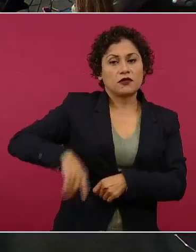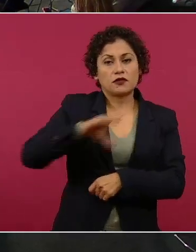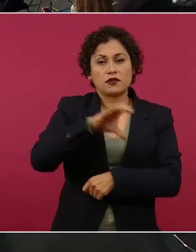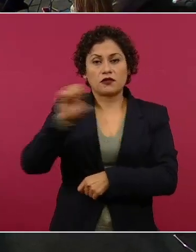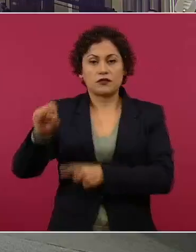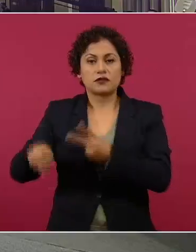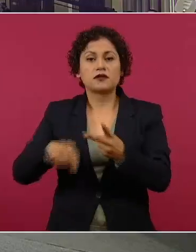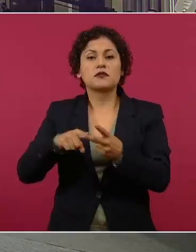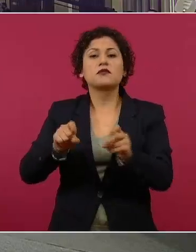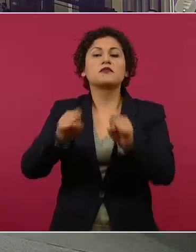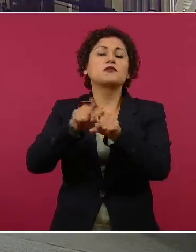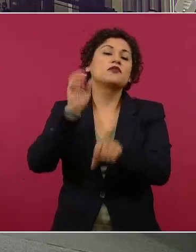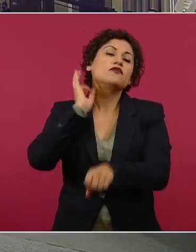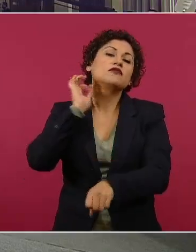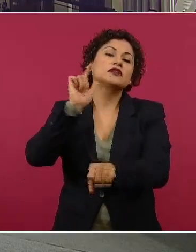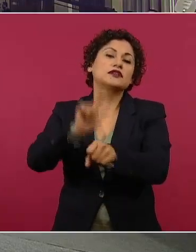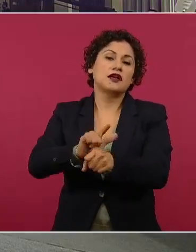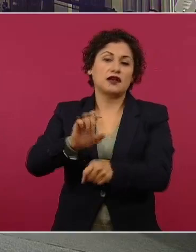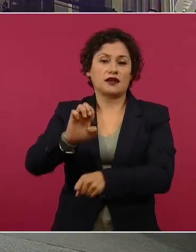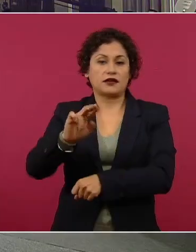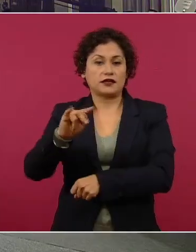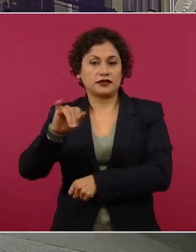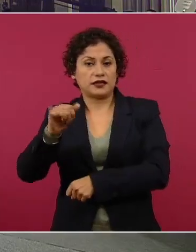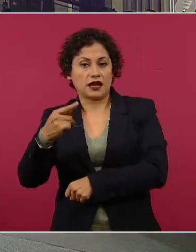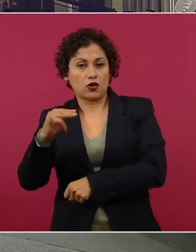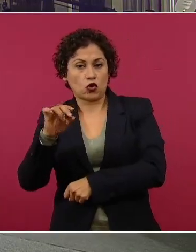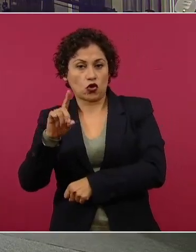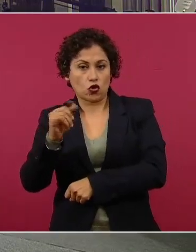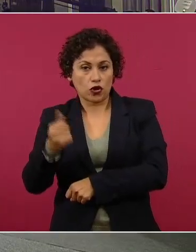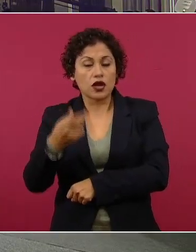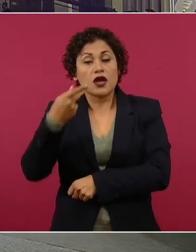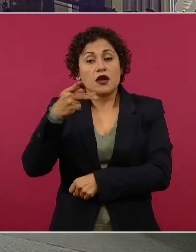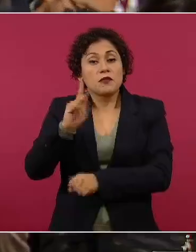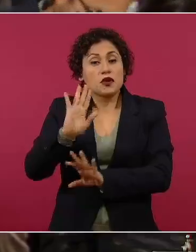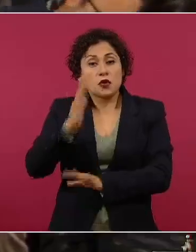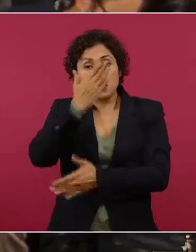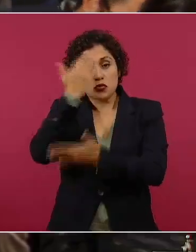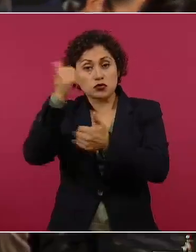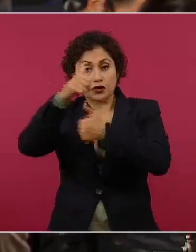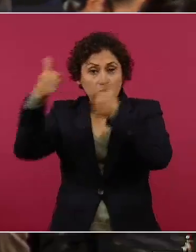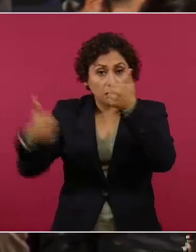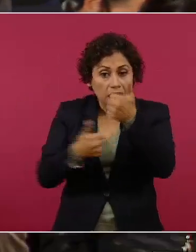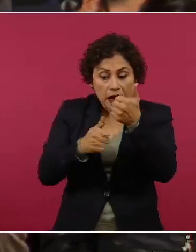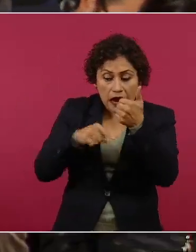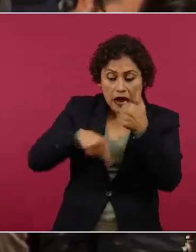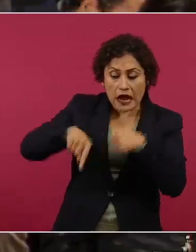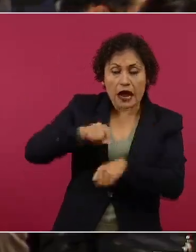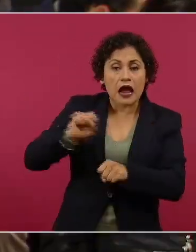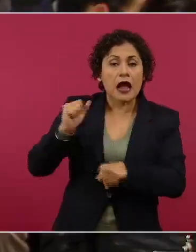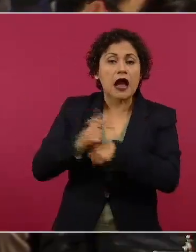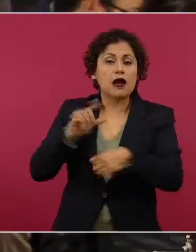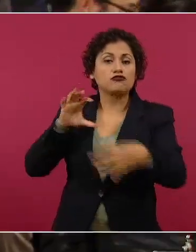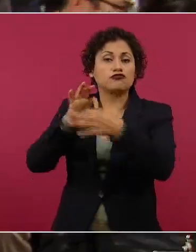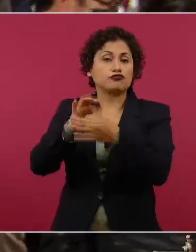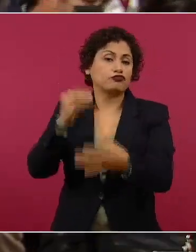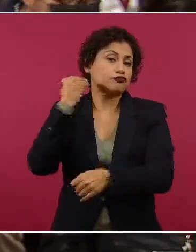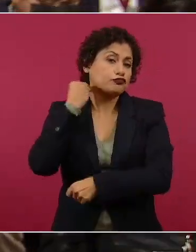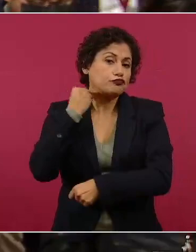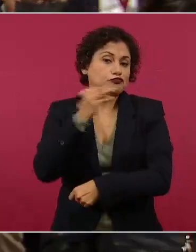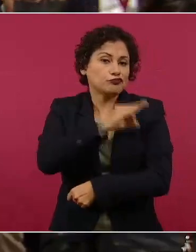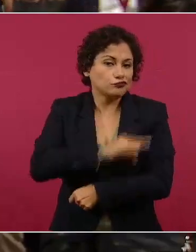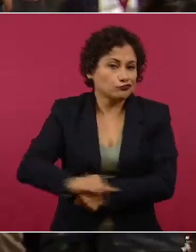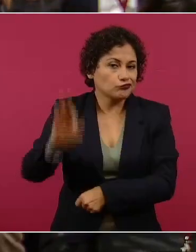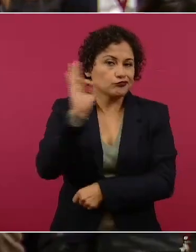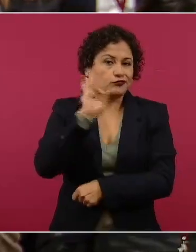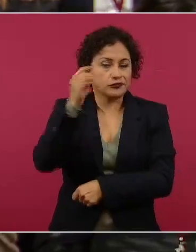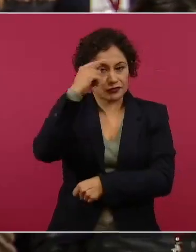Ernestina Godoy. Sin embargo, desconocen si algunos de sus subalternos podrían mantener relación con este abogado o alguien más y está realizando acciones